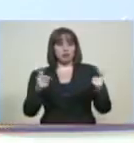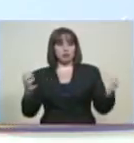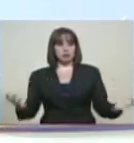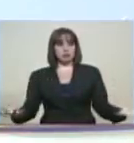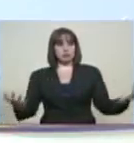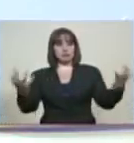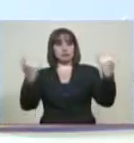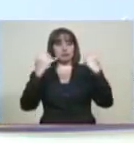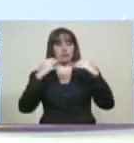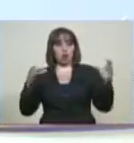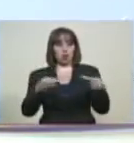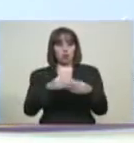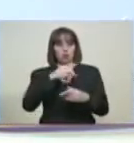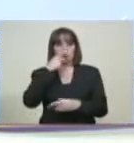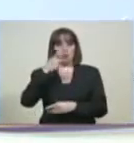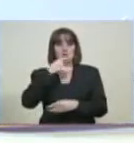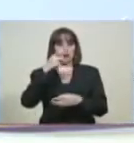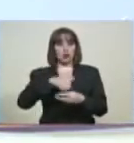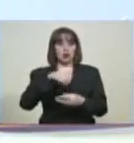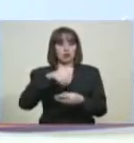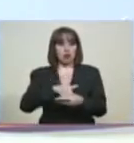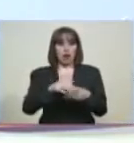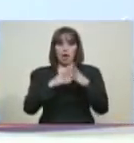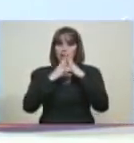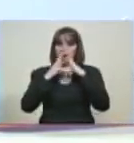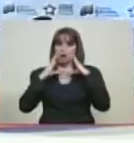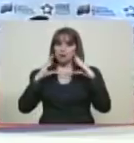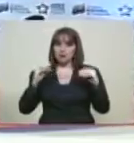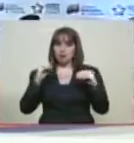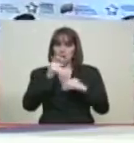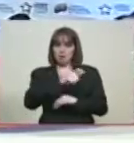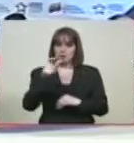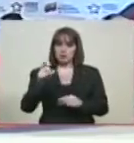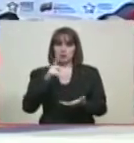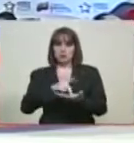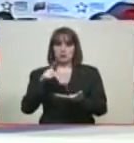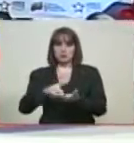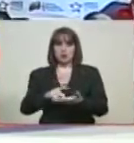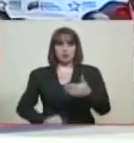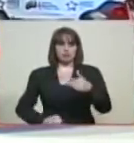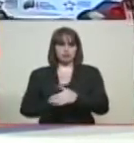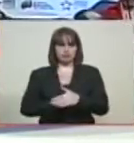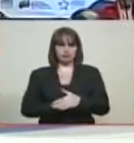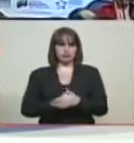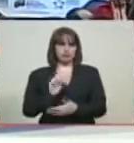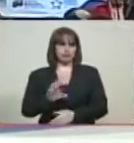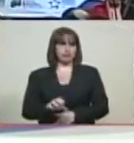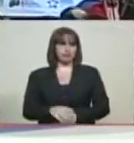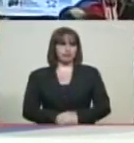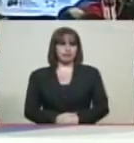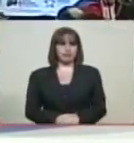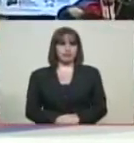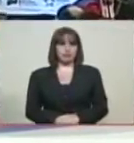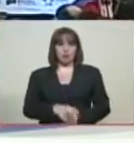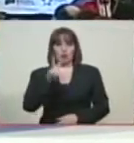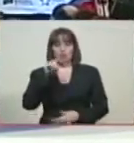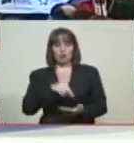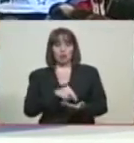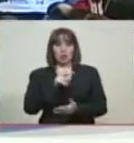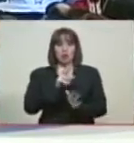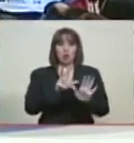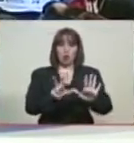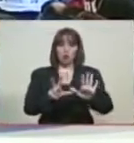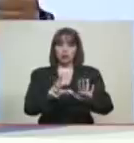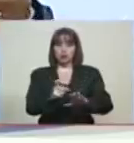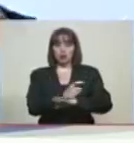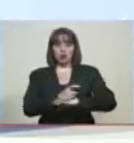campo político electoral a todos los actores del golpe de estado en el 2008 elecciones de